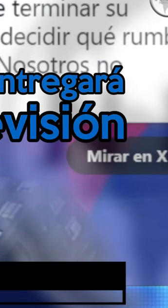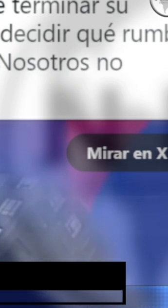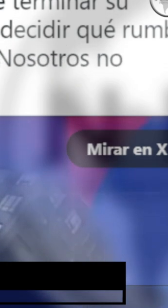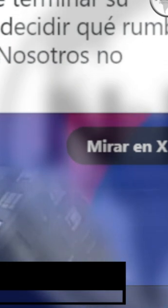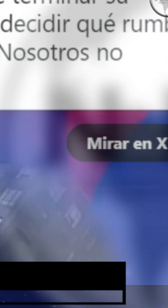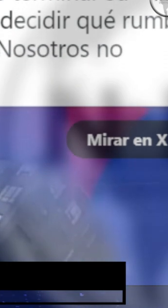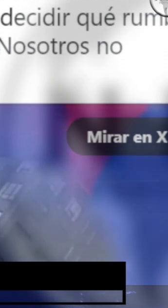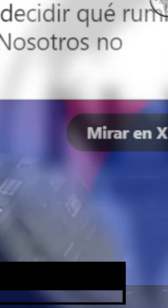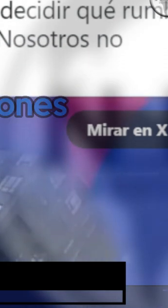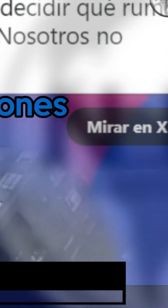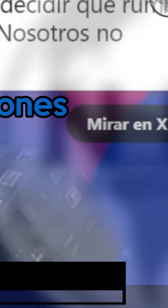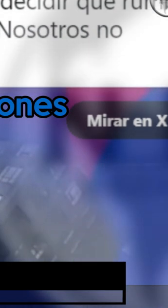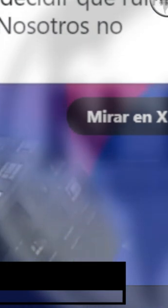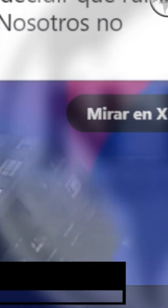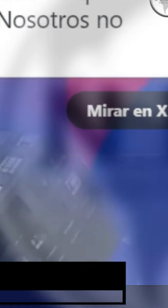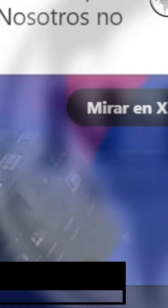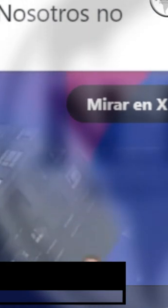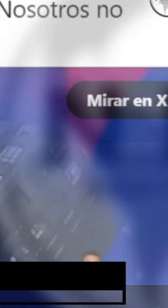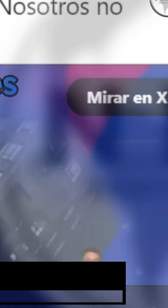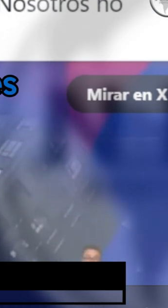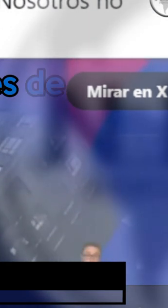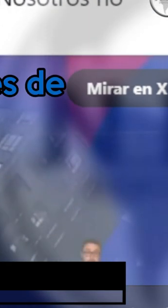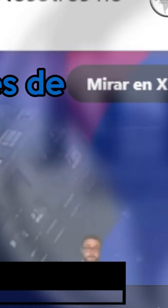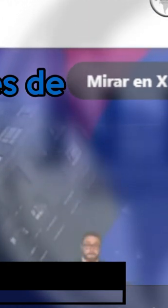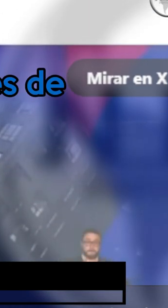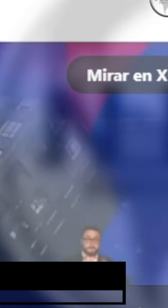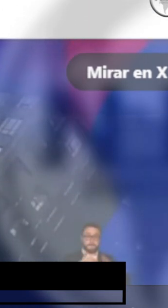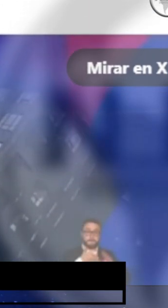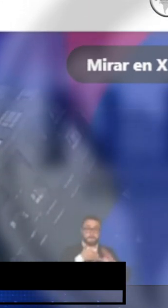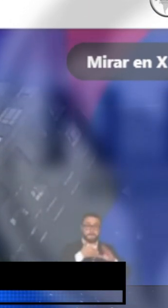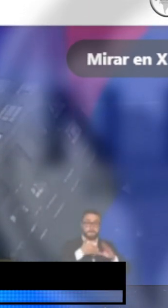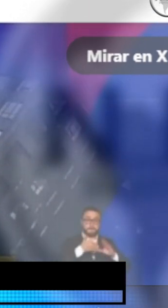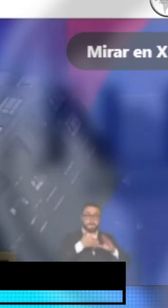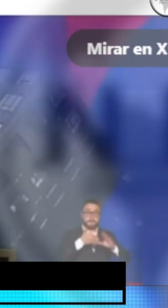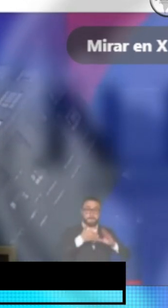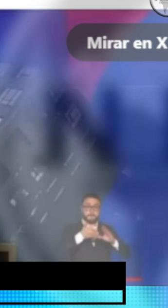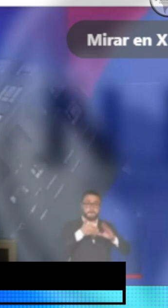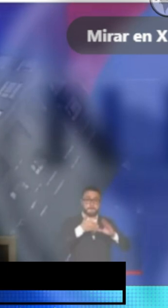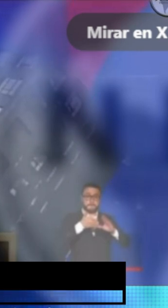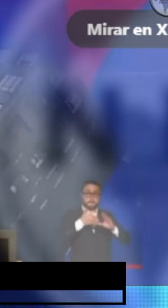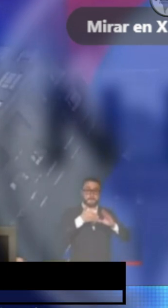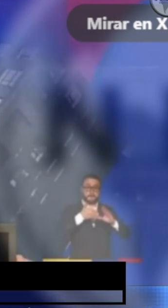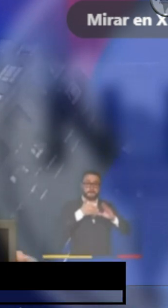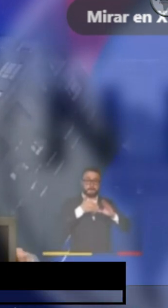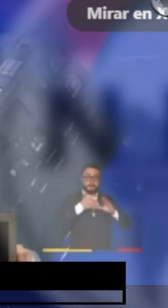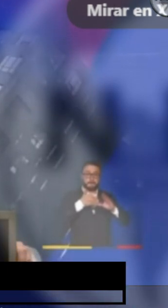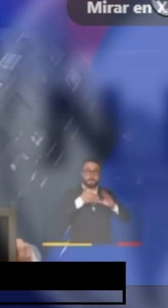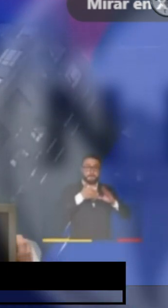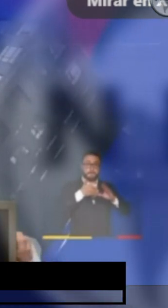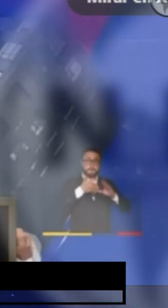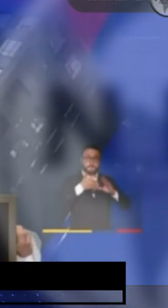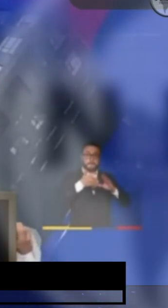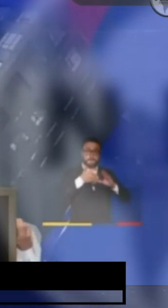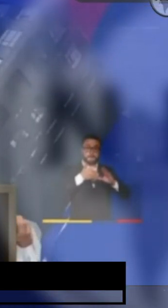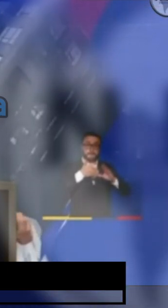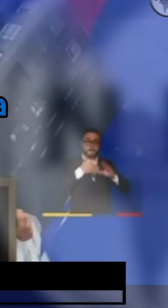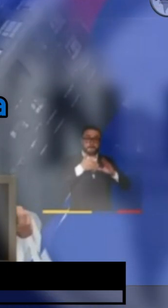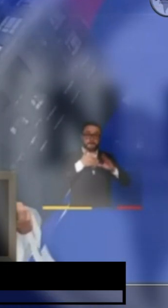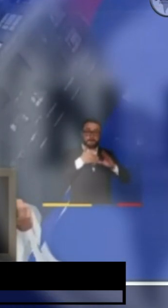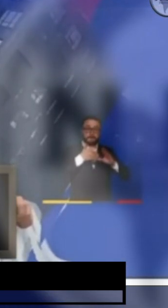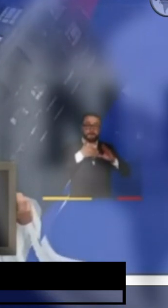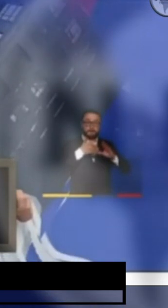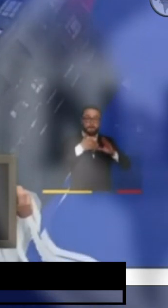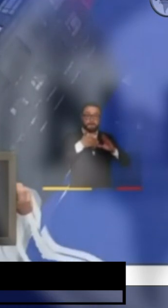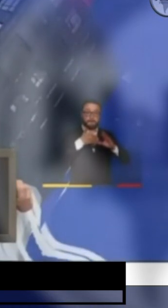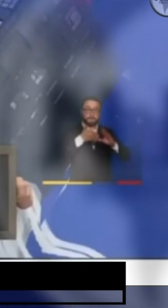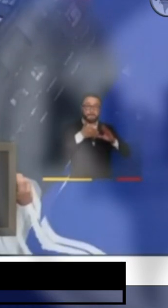de televisión para las organizaciones sociales y populares de Colombia, para que se escuchen otras voces, para que la única voz que moldea al joven en su ideología